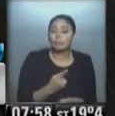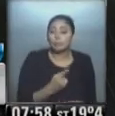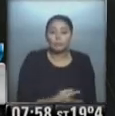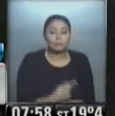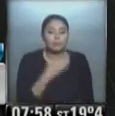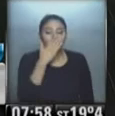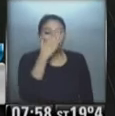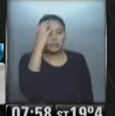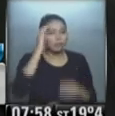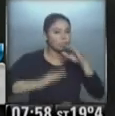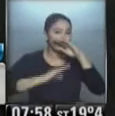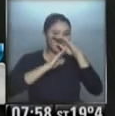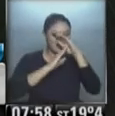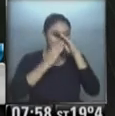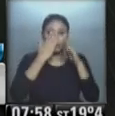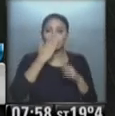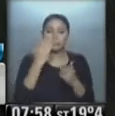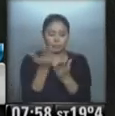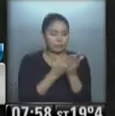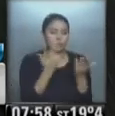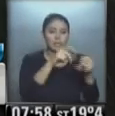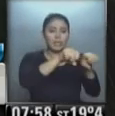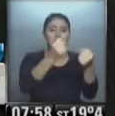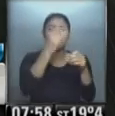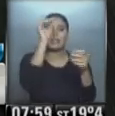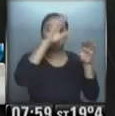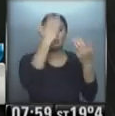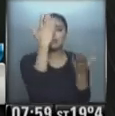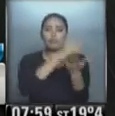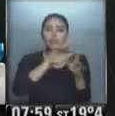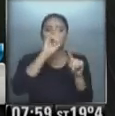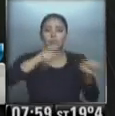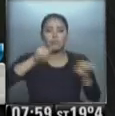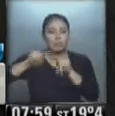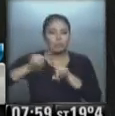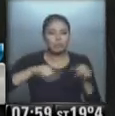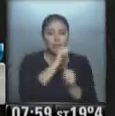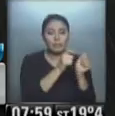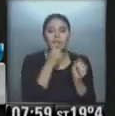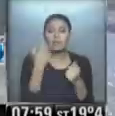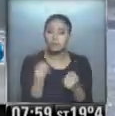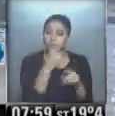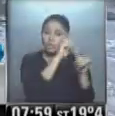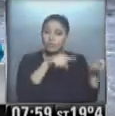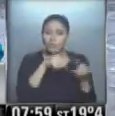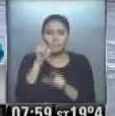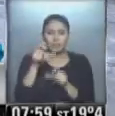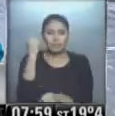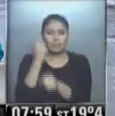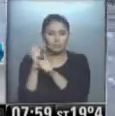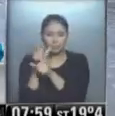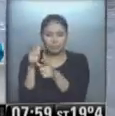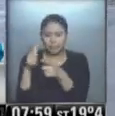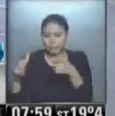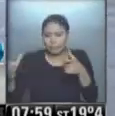con el fallo de la Corte a clausurar 1.200 empresas porque hubiéramos dejado 40.000 obreros en la calle y era imposible. Si